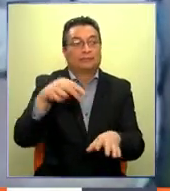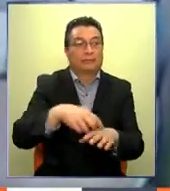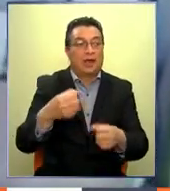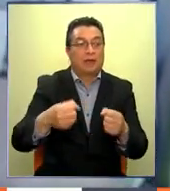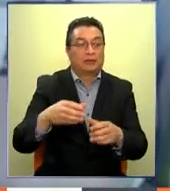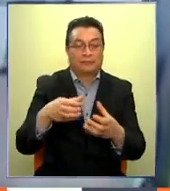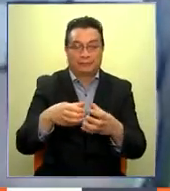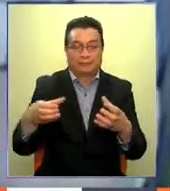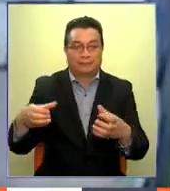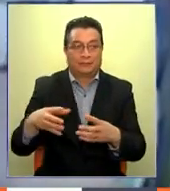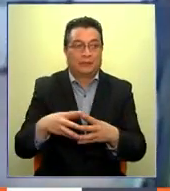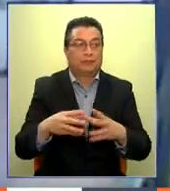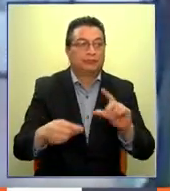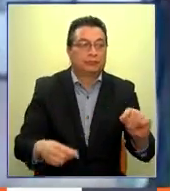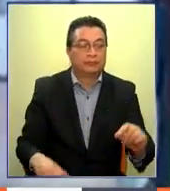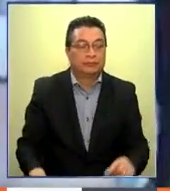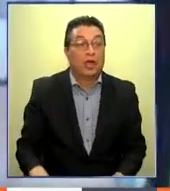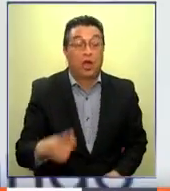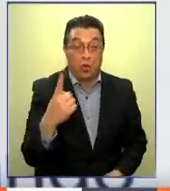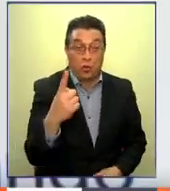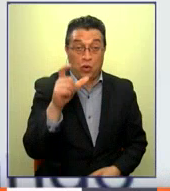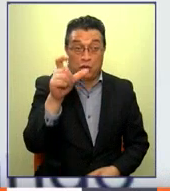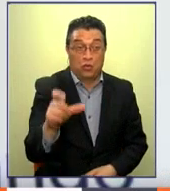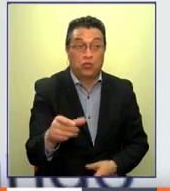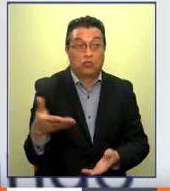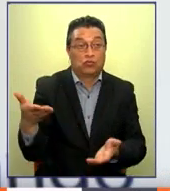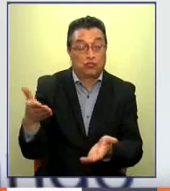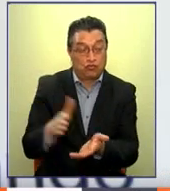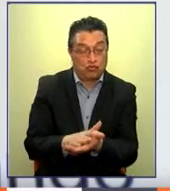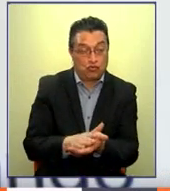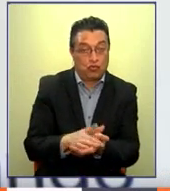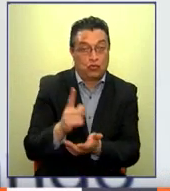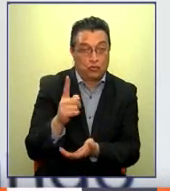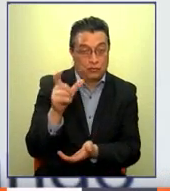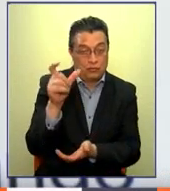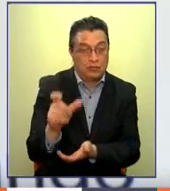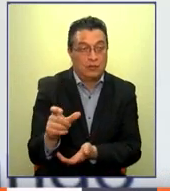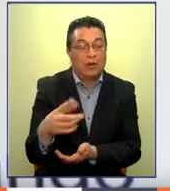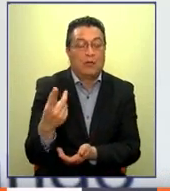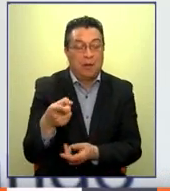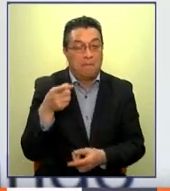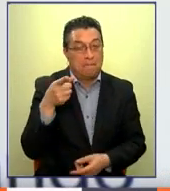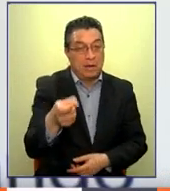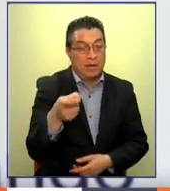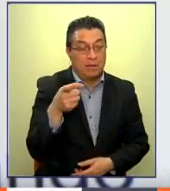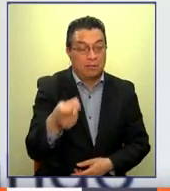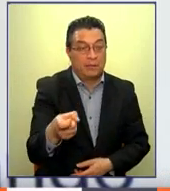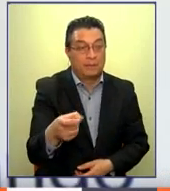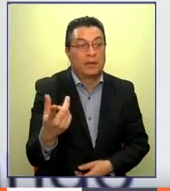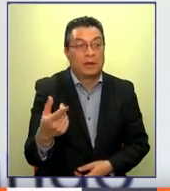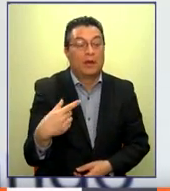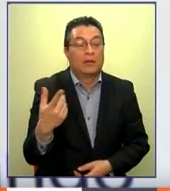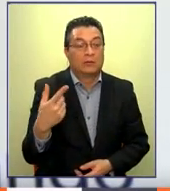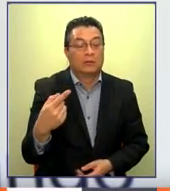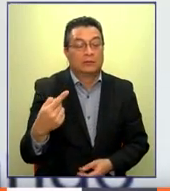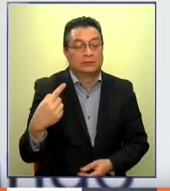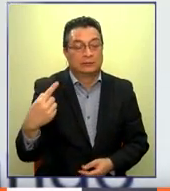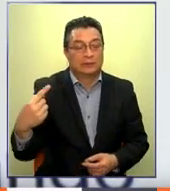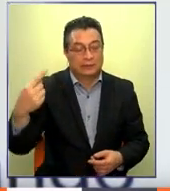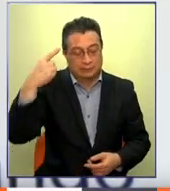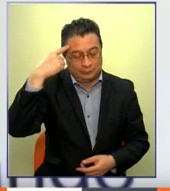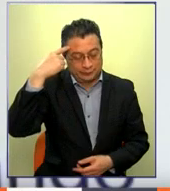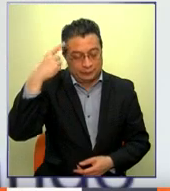jeep. Una de las víctimas fallece dado que uno de los disparos provoca una herida de carácter